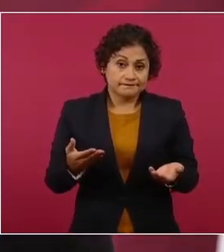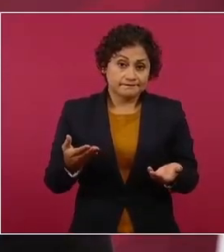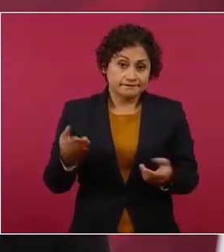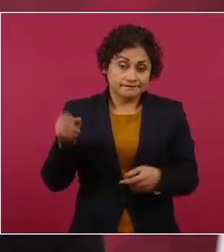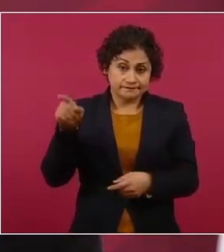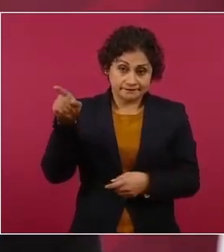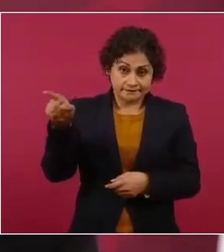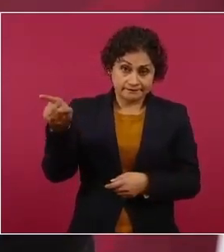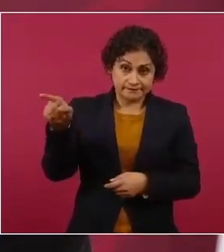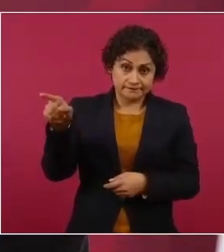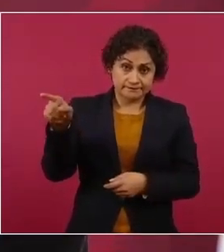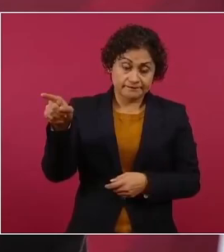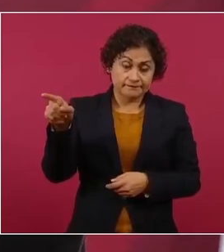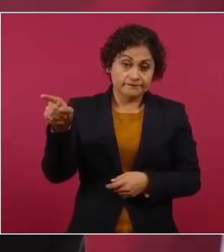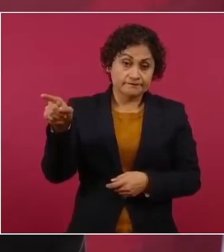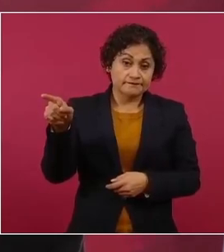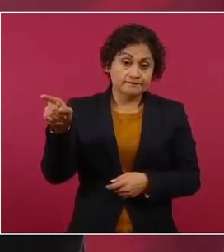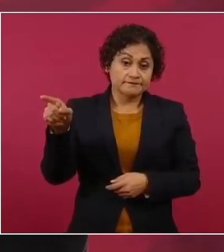de